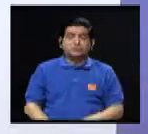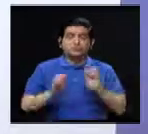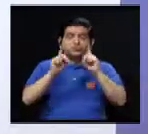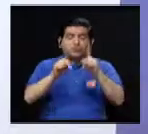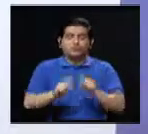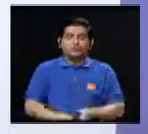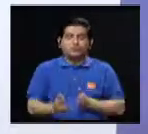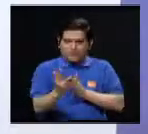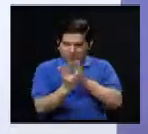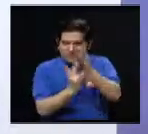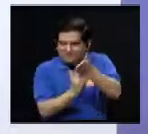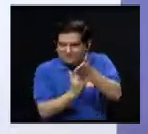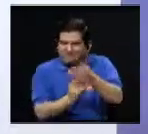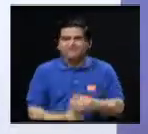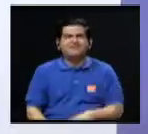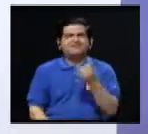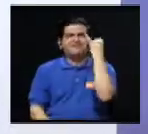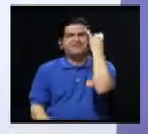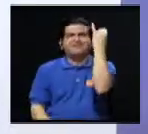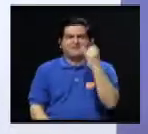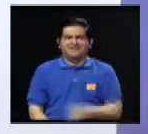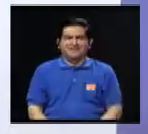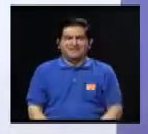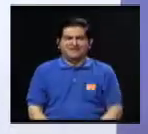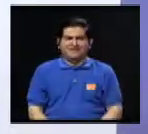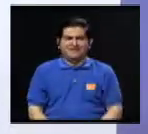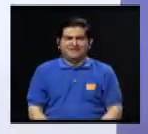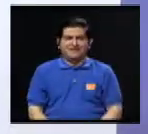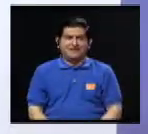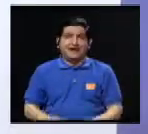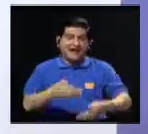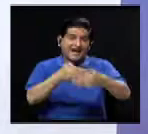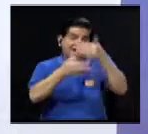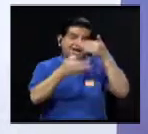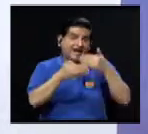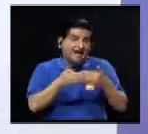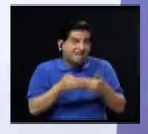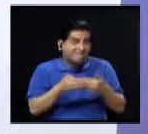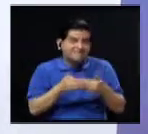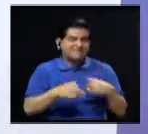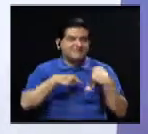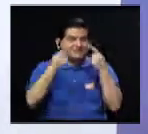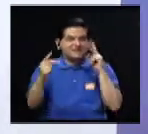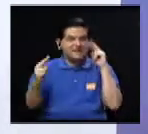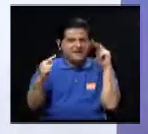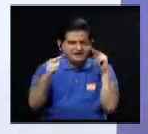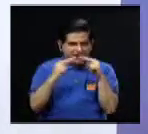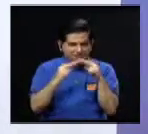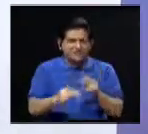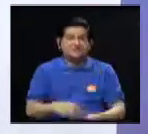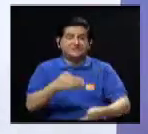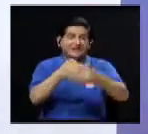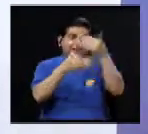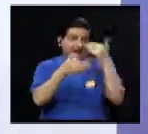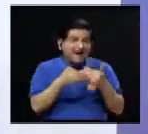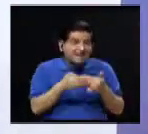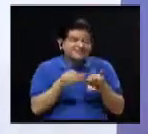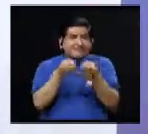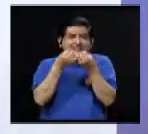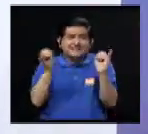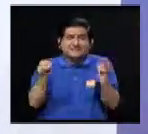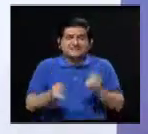puertas. Y la idea esta maravillosa de ir antes, de ir a conocerlas antes,